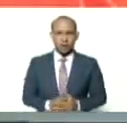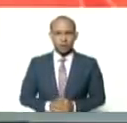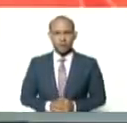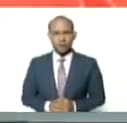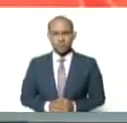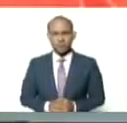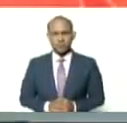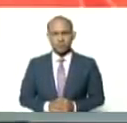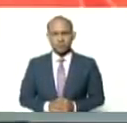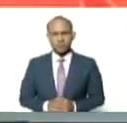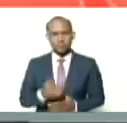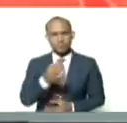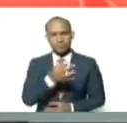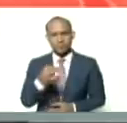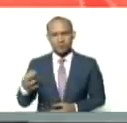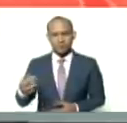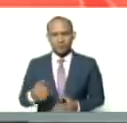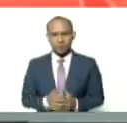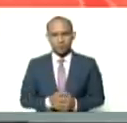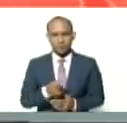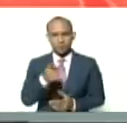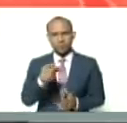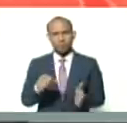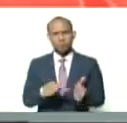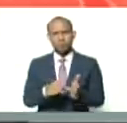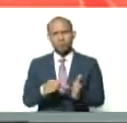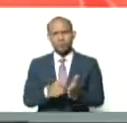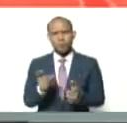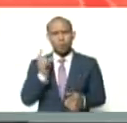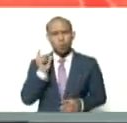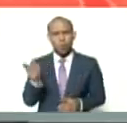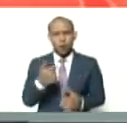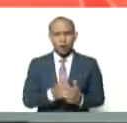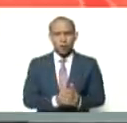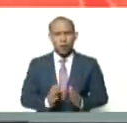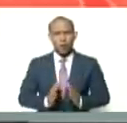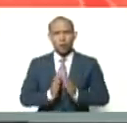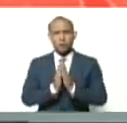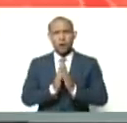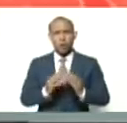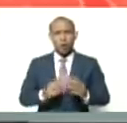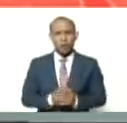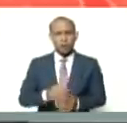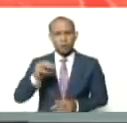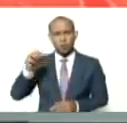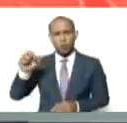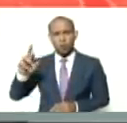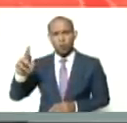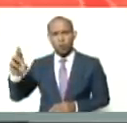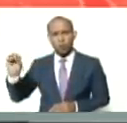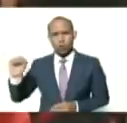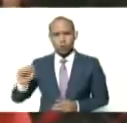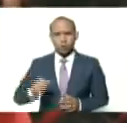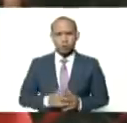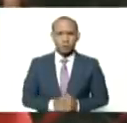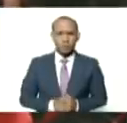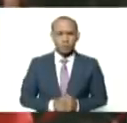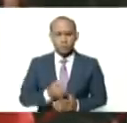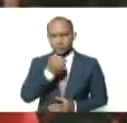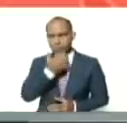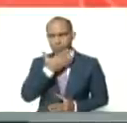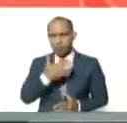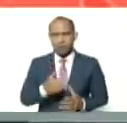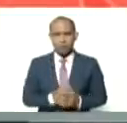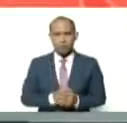general, correcto. ¿Tú eres de qué parte de Guárico? San Juan de los Morros. Bellísimo, San Juan de los Morros. ¿Vale? Hermoso. ¿Y